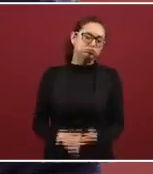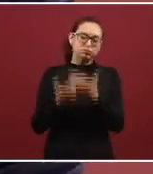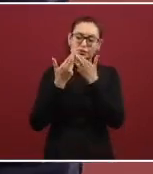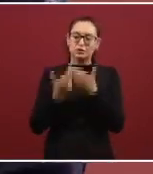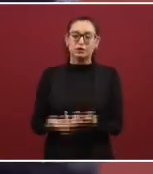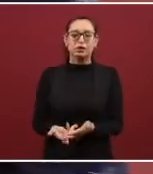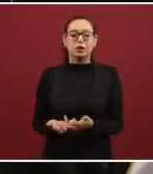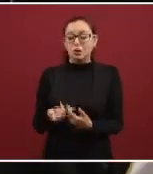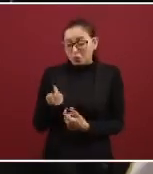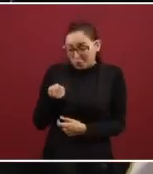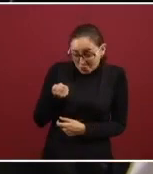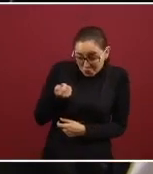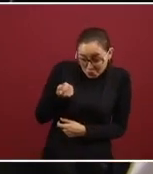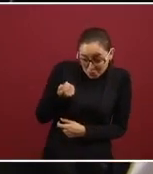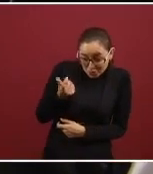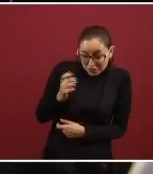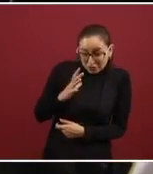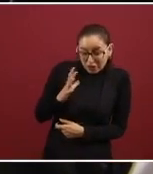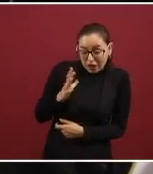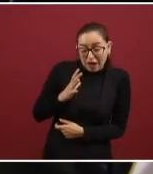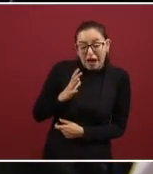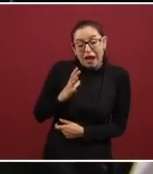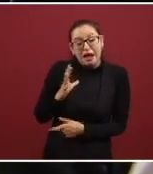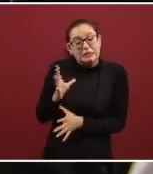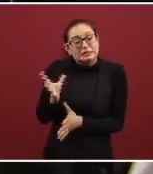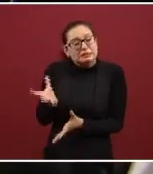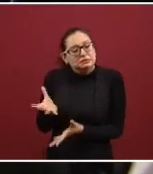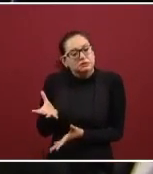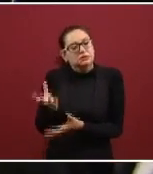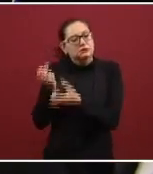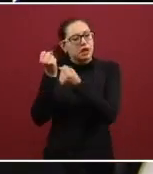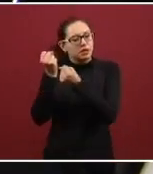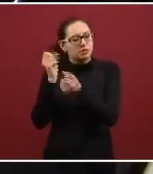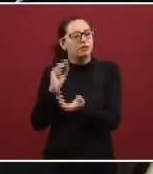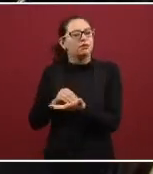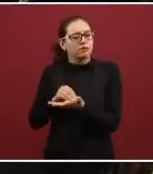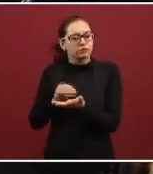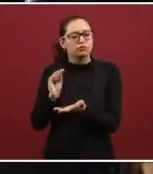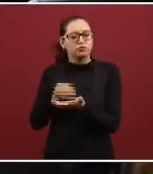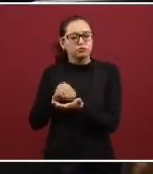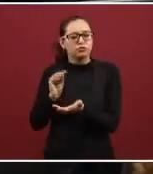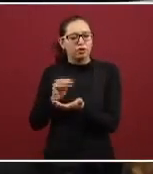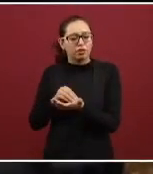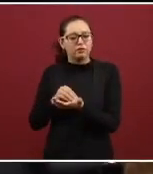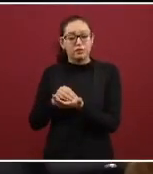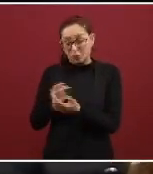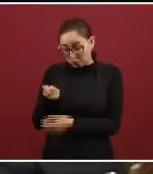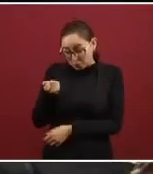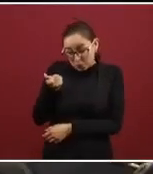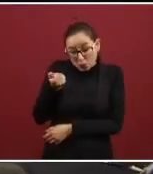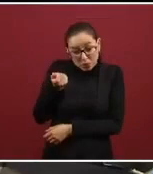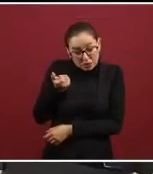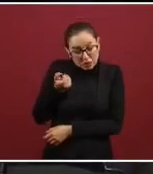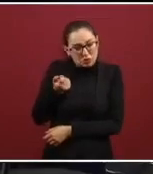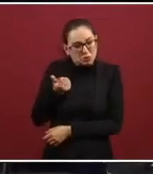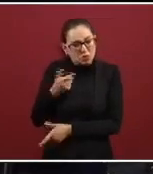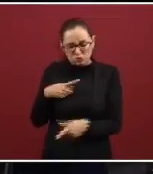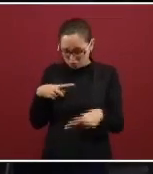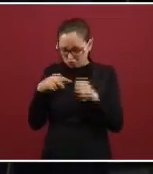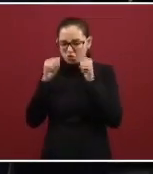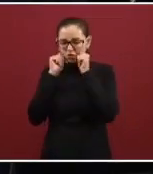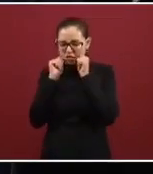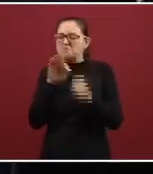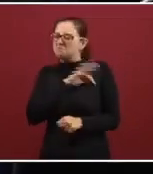que todavía dejaron cosas, y con esos bienes que nos dejaron vamos a